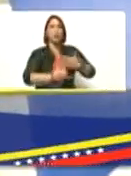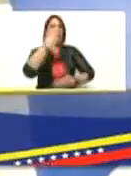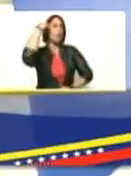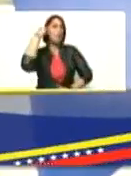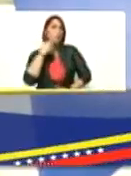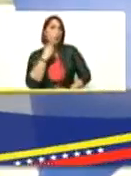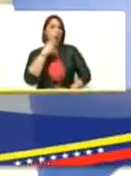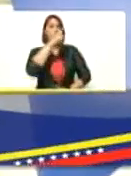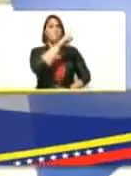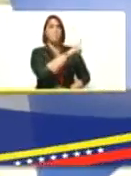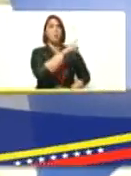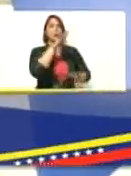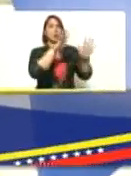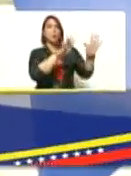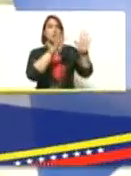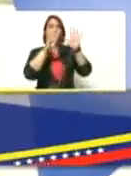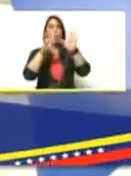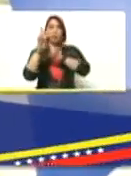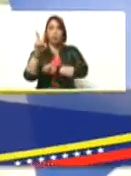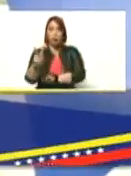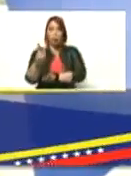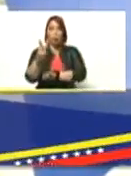bolivariano